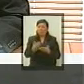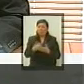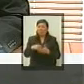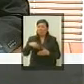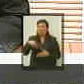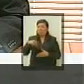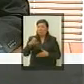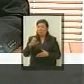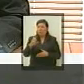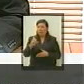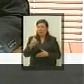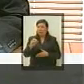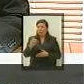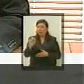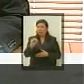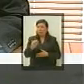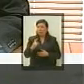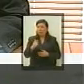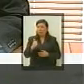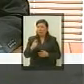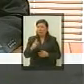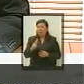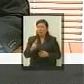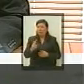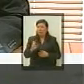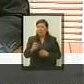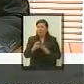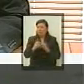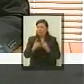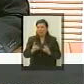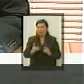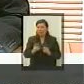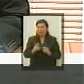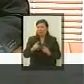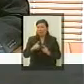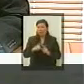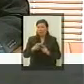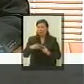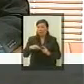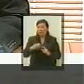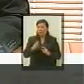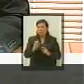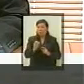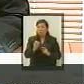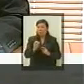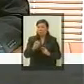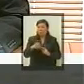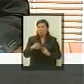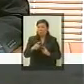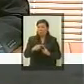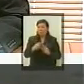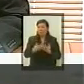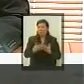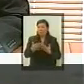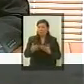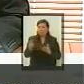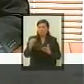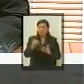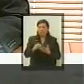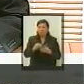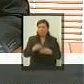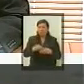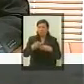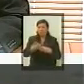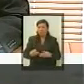Pedro padre José aldis distrito y provincia de tambopata este proyecto es muy sencillo y plantea ampliar los